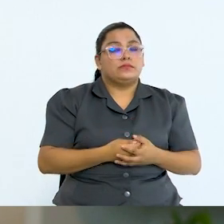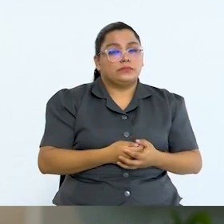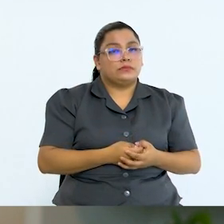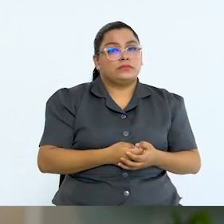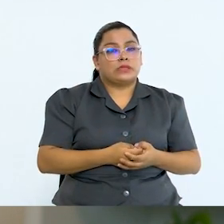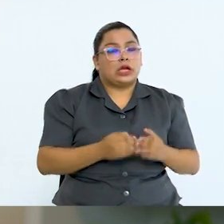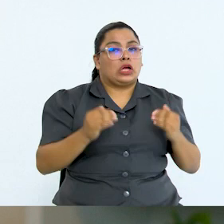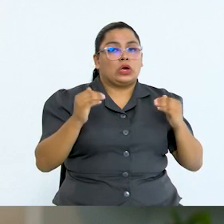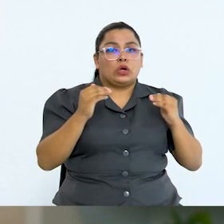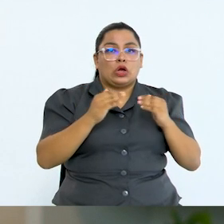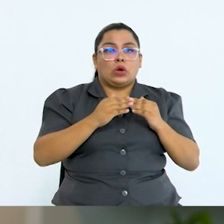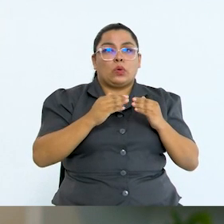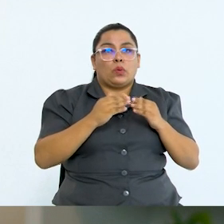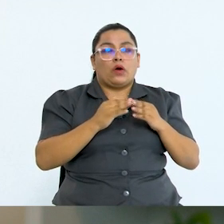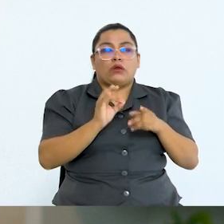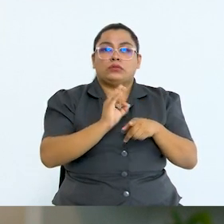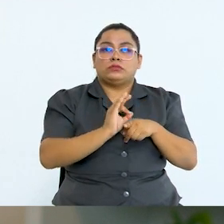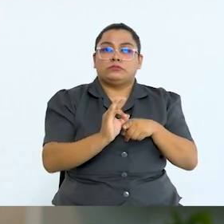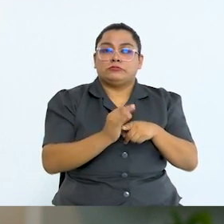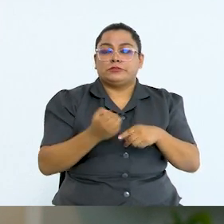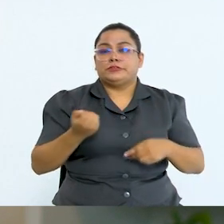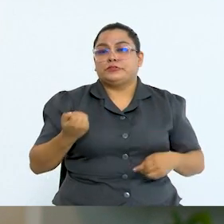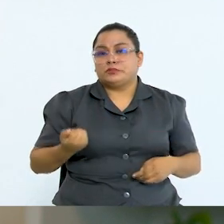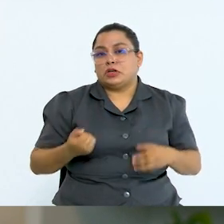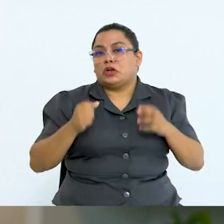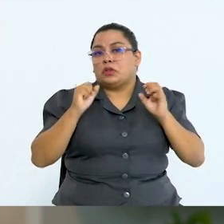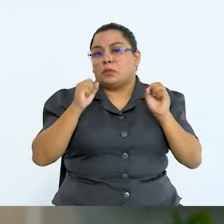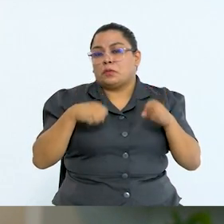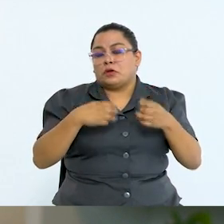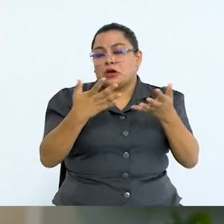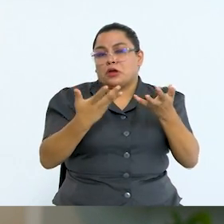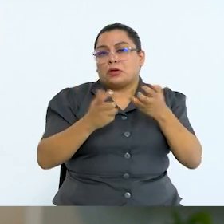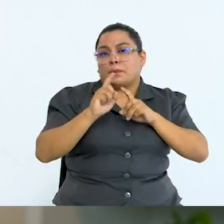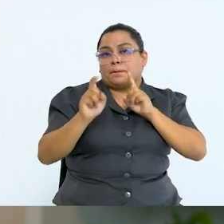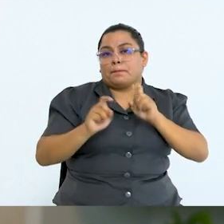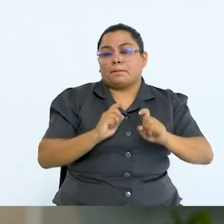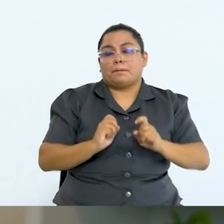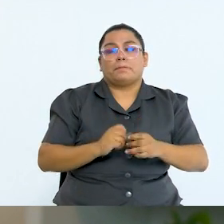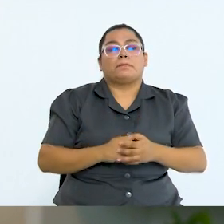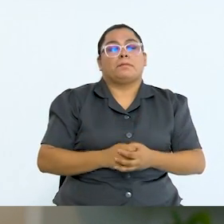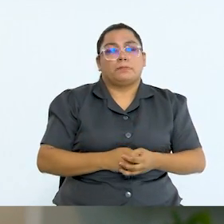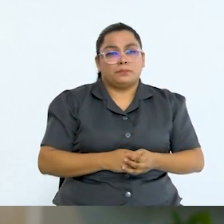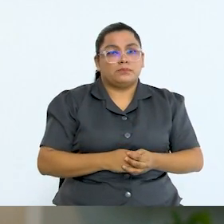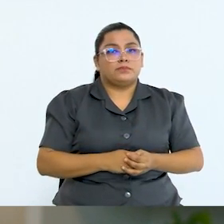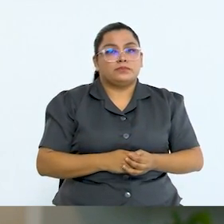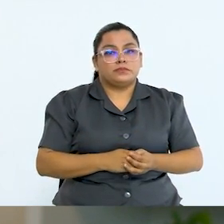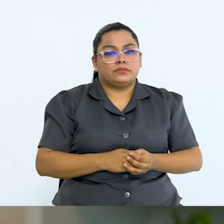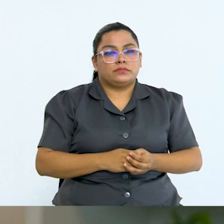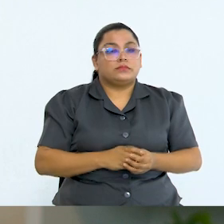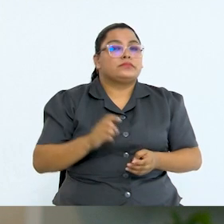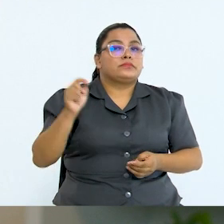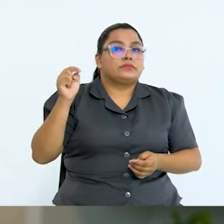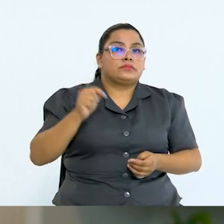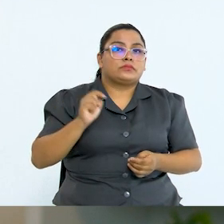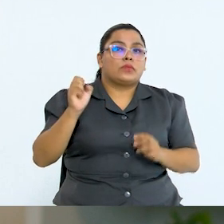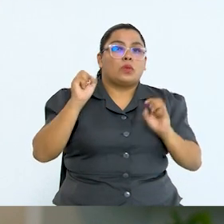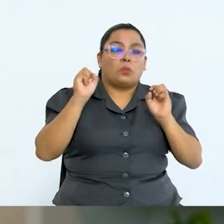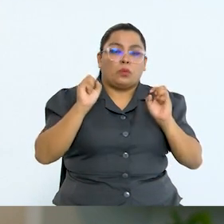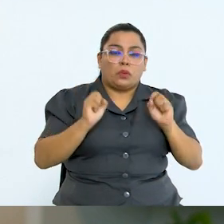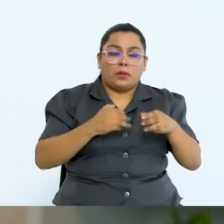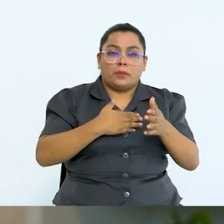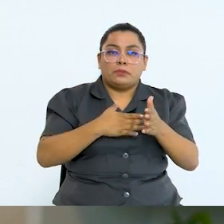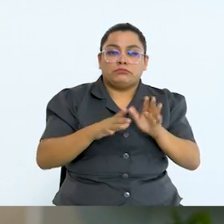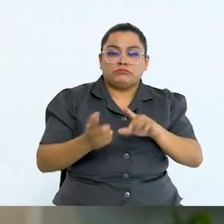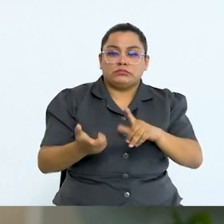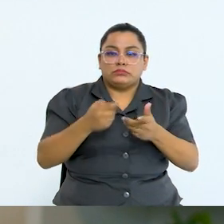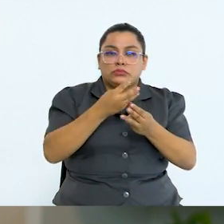también es útil a los estudiantes al momento de querer consultar algo importante. Ahora puedes empezar a preparar el